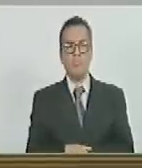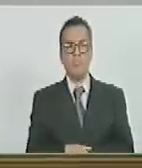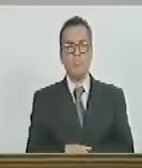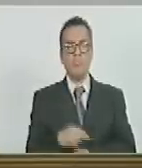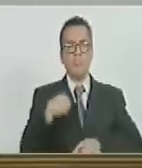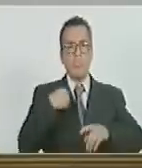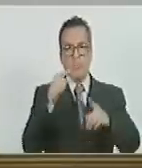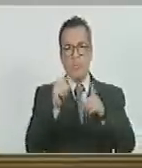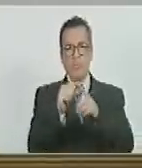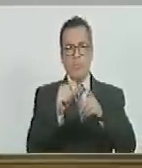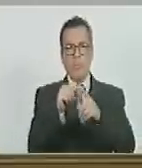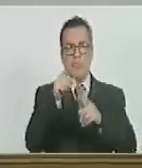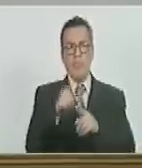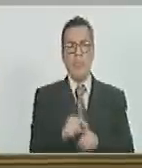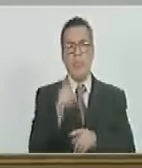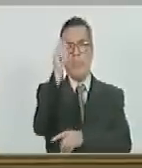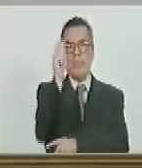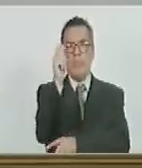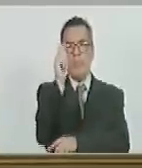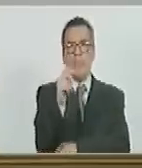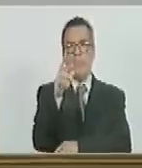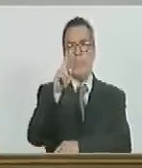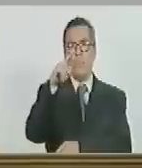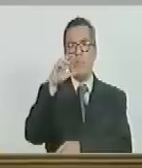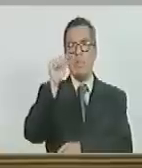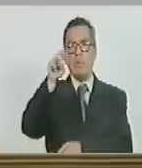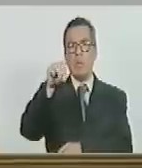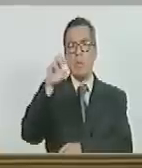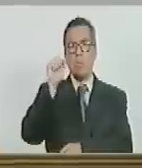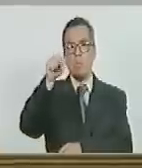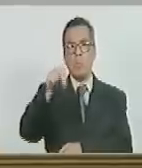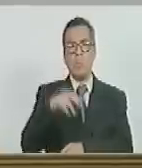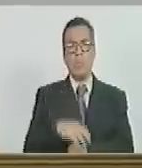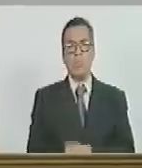Dejo el derecho de palabra al diputado Ramón Lobo.